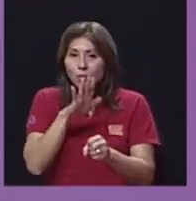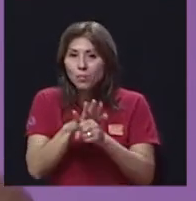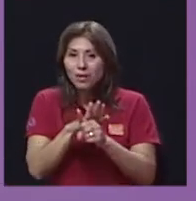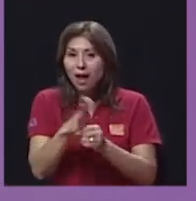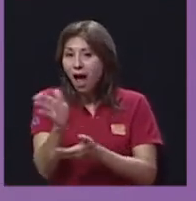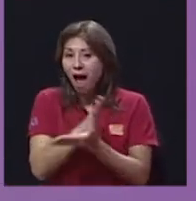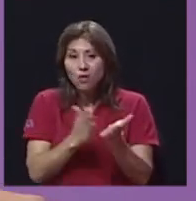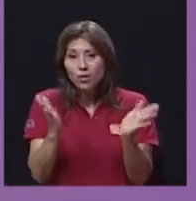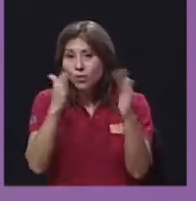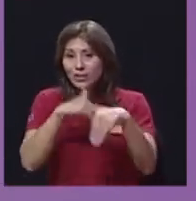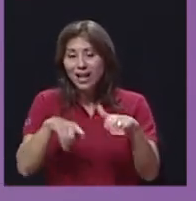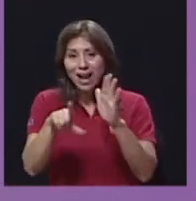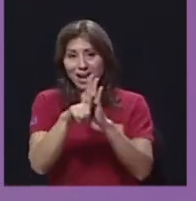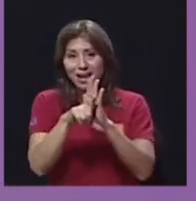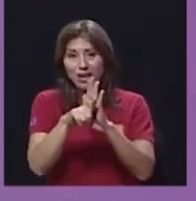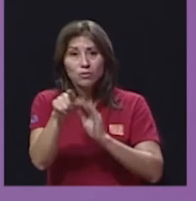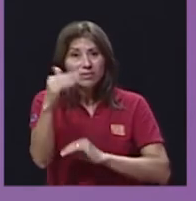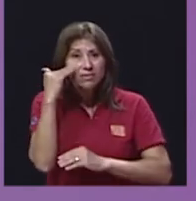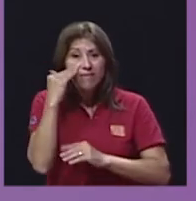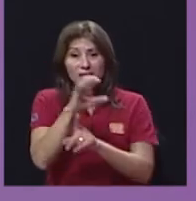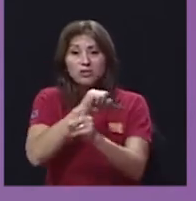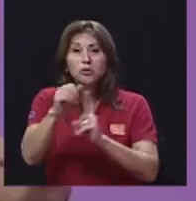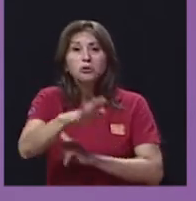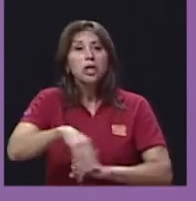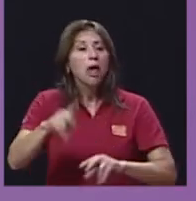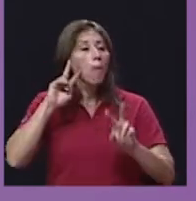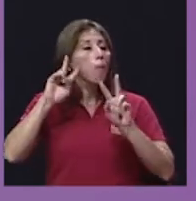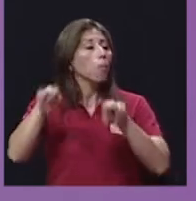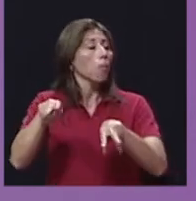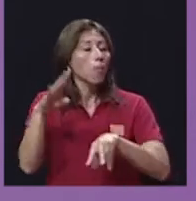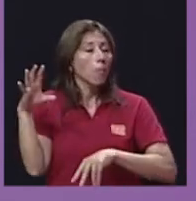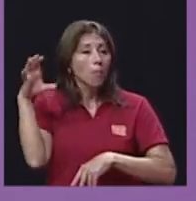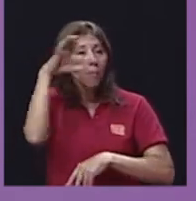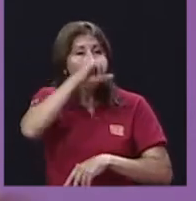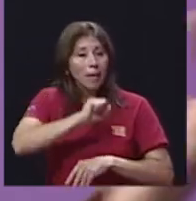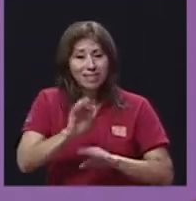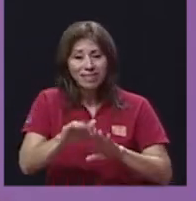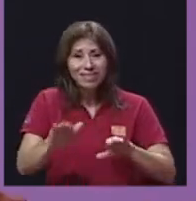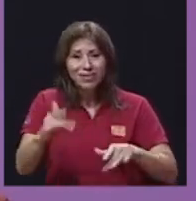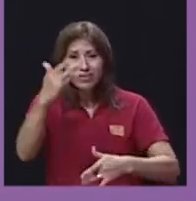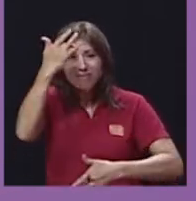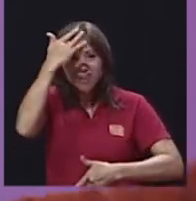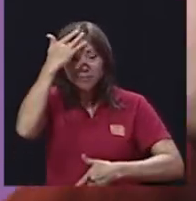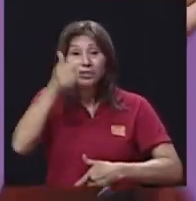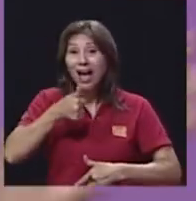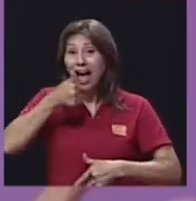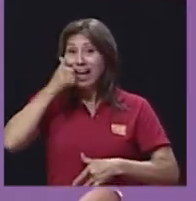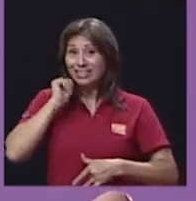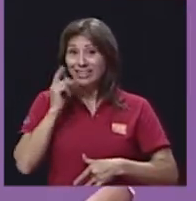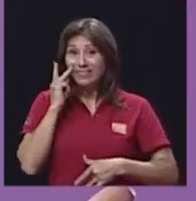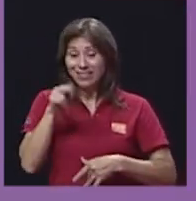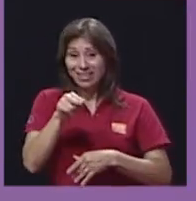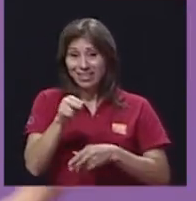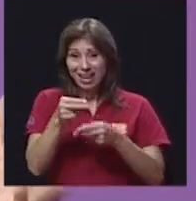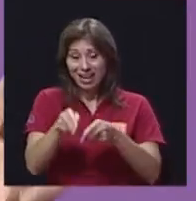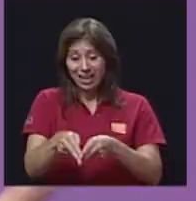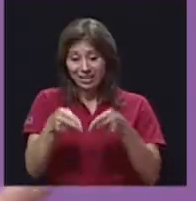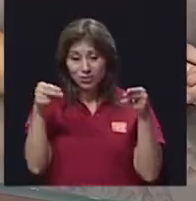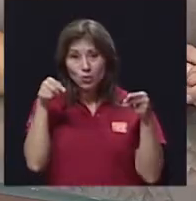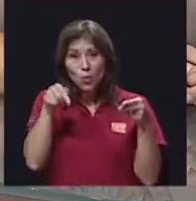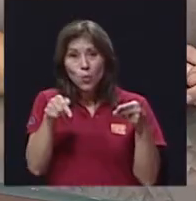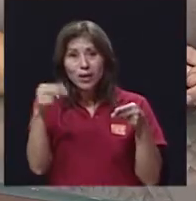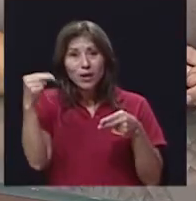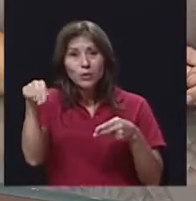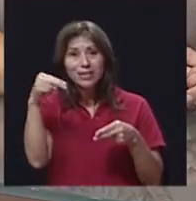que la sociedad invisibiliza los niños enfermos y los niños menores de edad ayer salió la noticia aportada a la nación dos